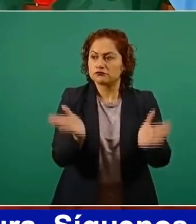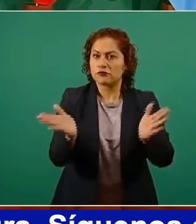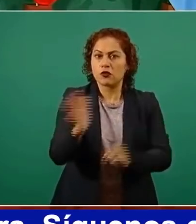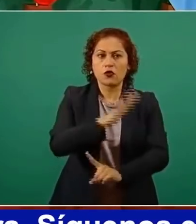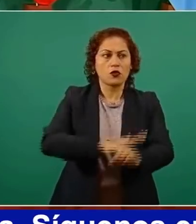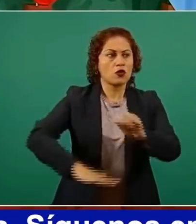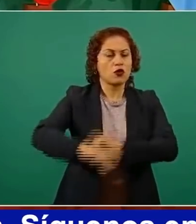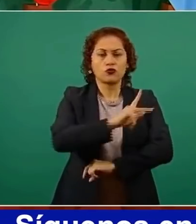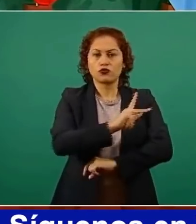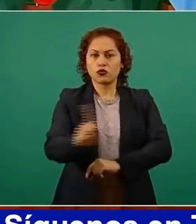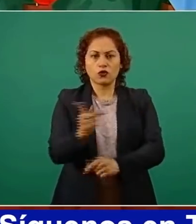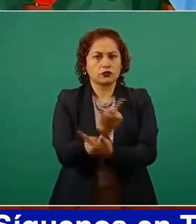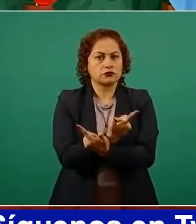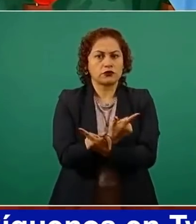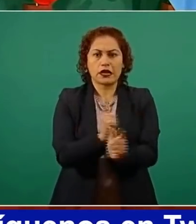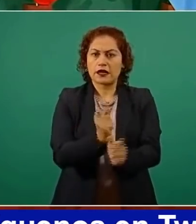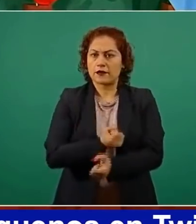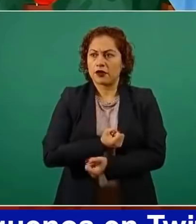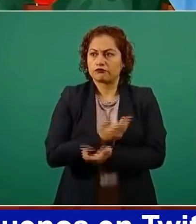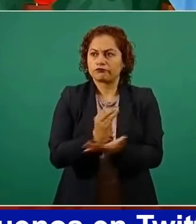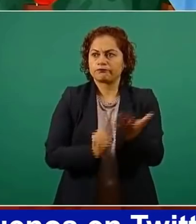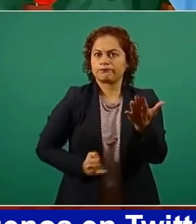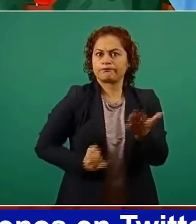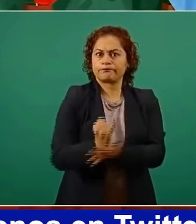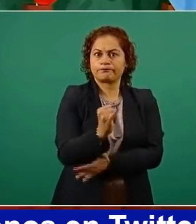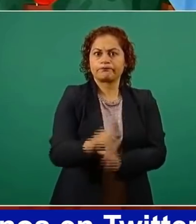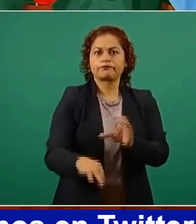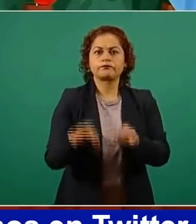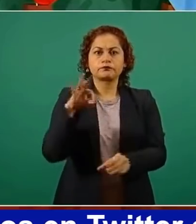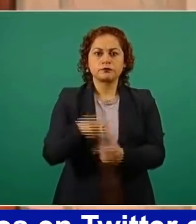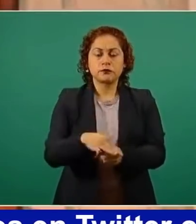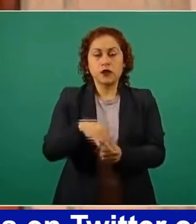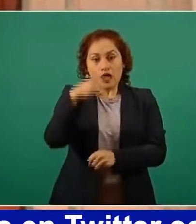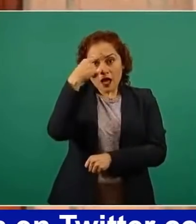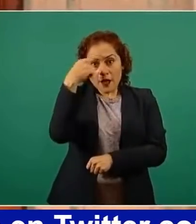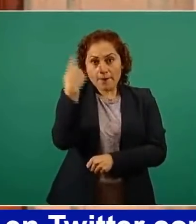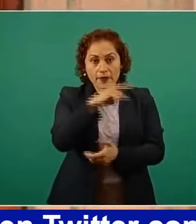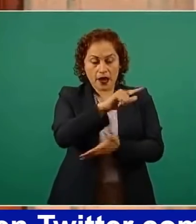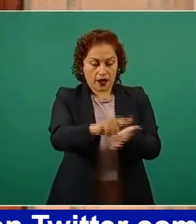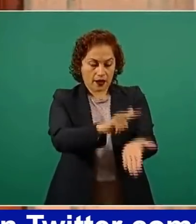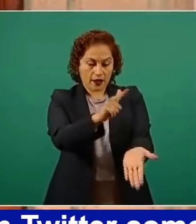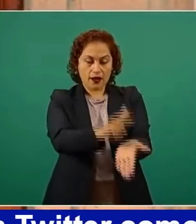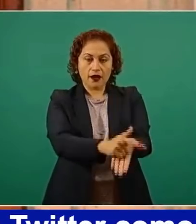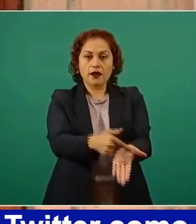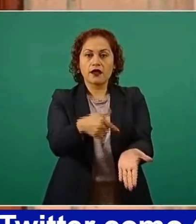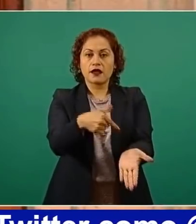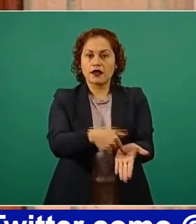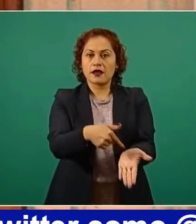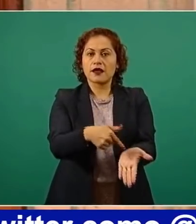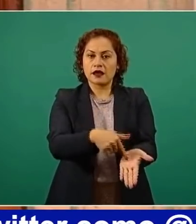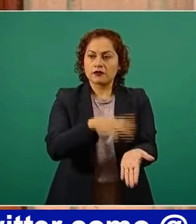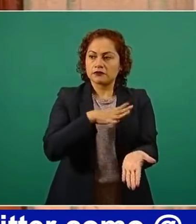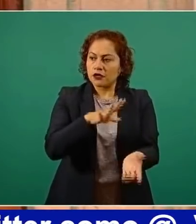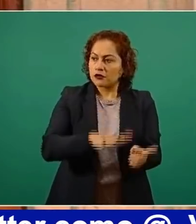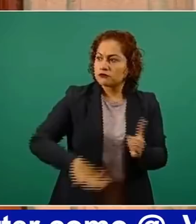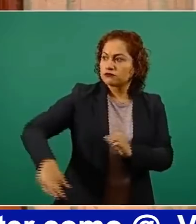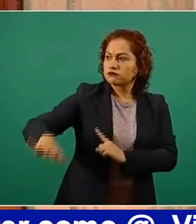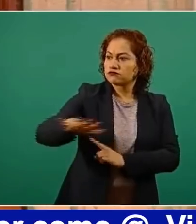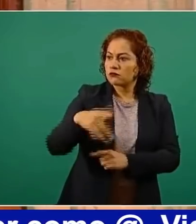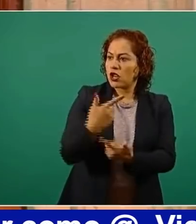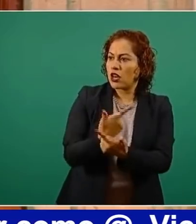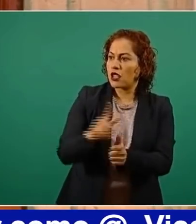popular a fin de que las leyes sean genuina expresión de esa voluntad. En una